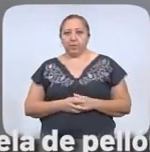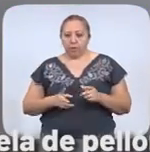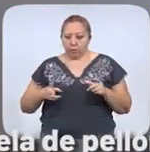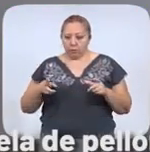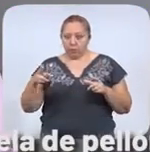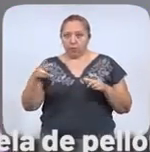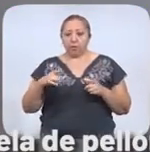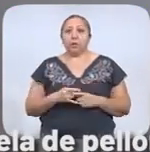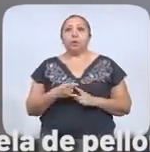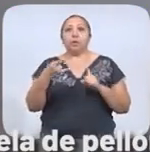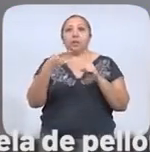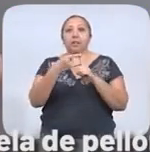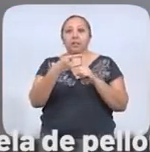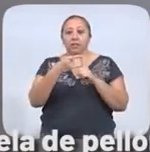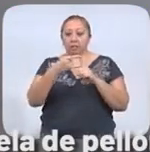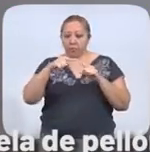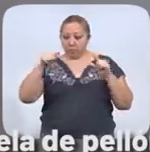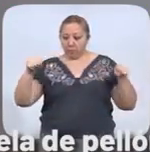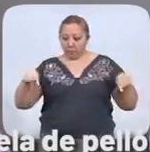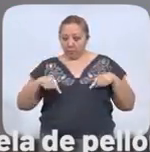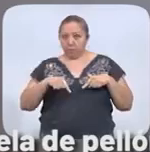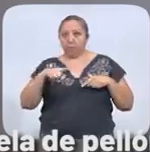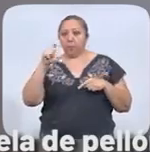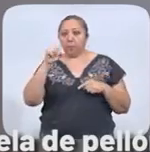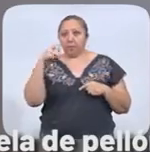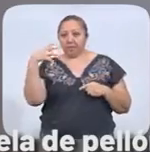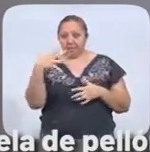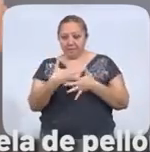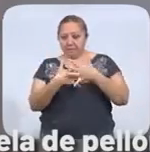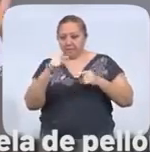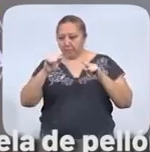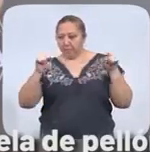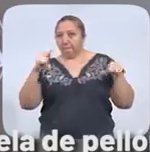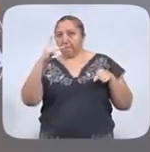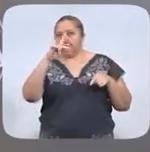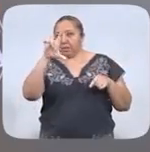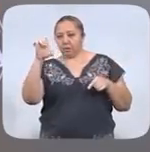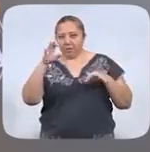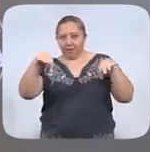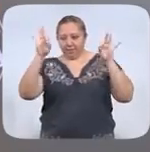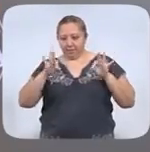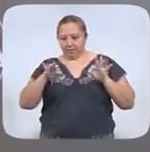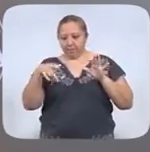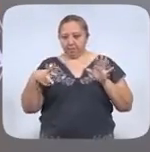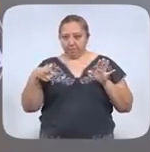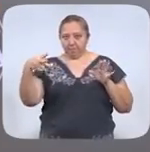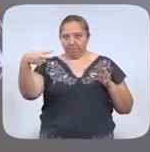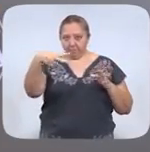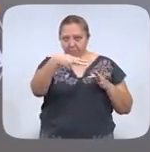cuarto un rectángulo de 22 centímetros x 15 centímetros de tela de vellón